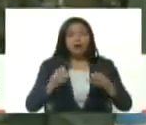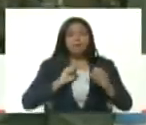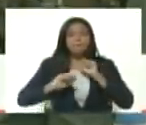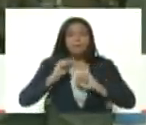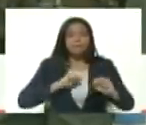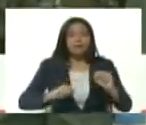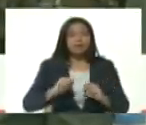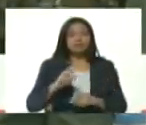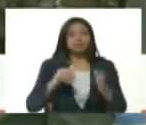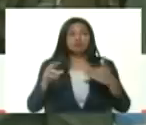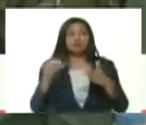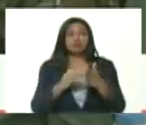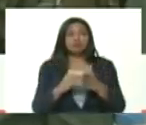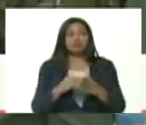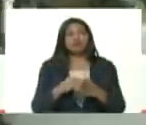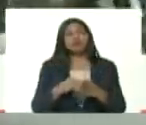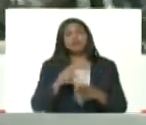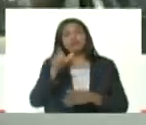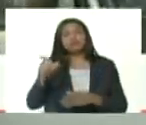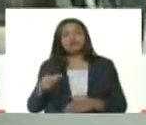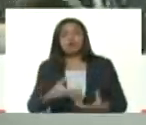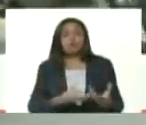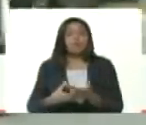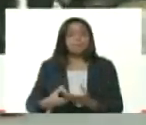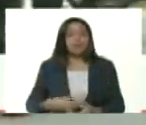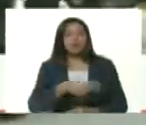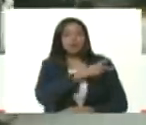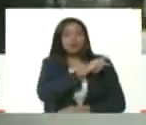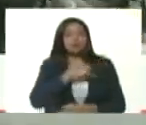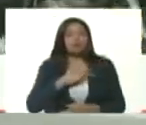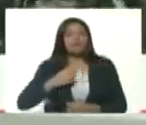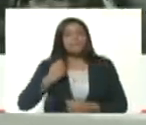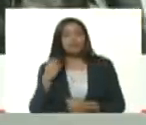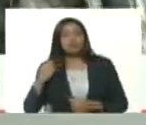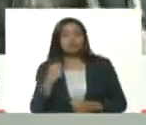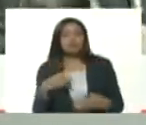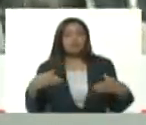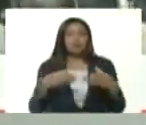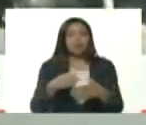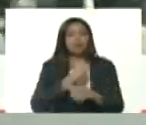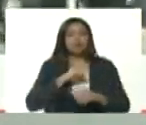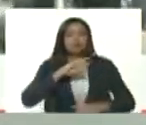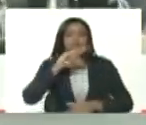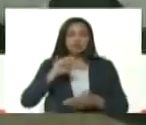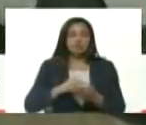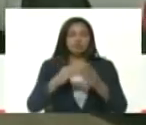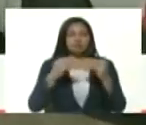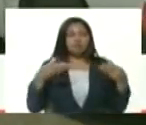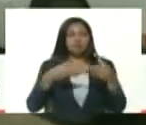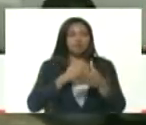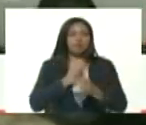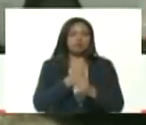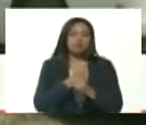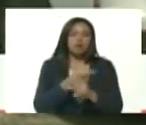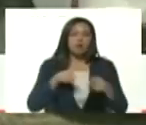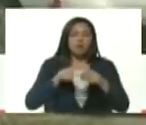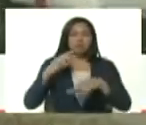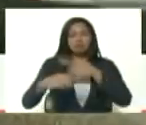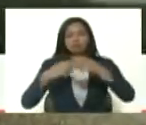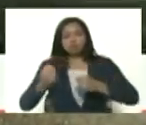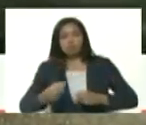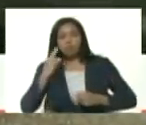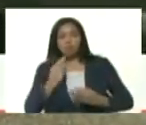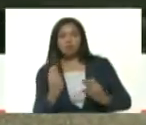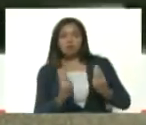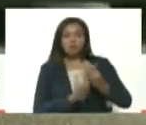funcionarios, médicos, bomberos, protección civil, policía, guardias nacionales, todo el equipo de trabajo de la Revolución